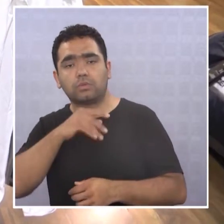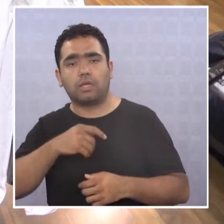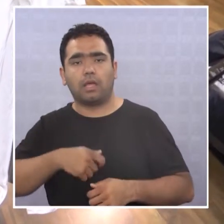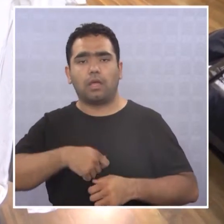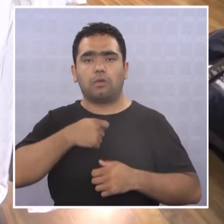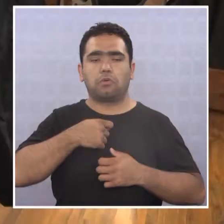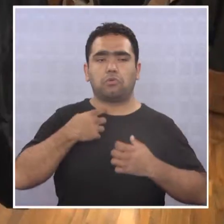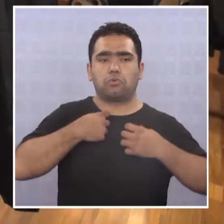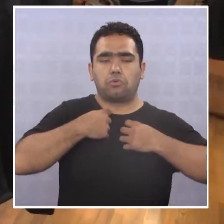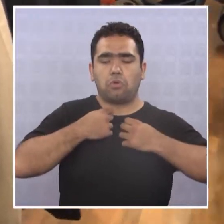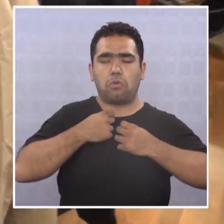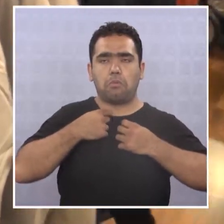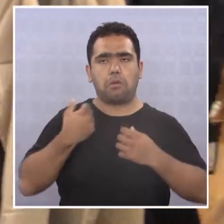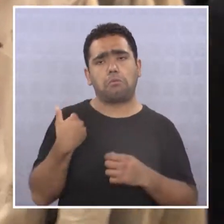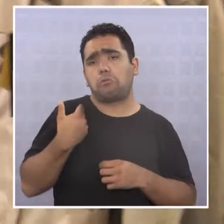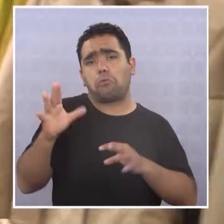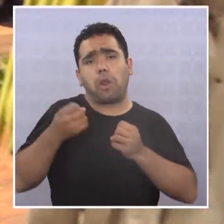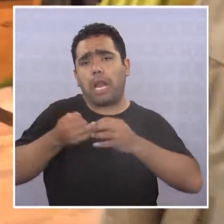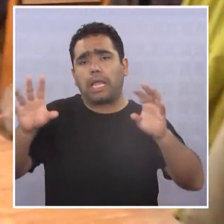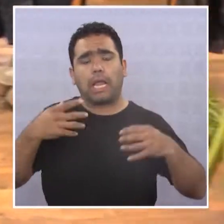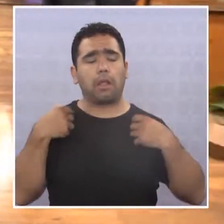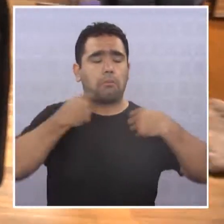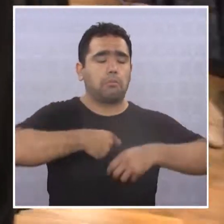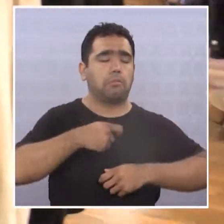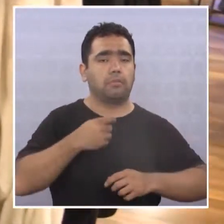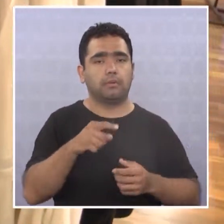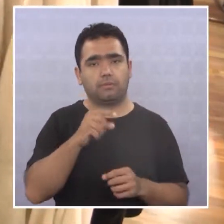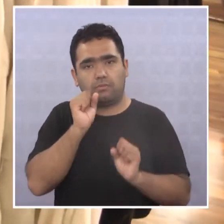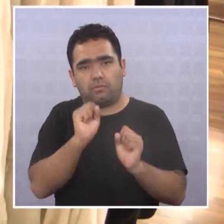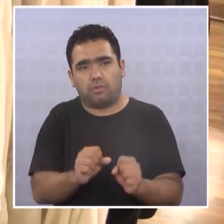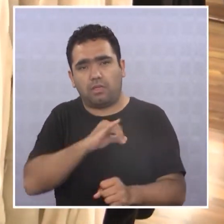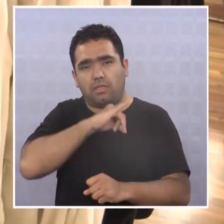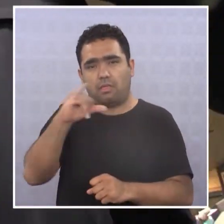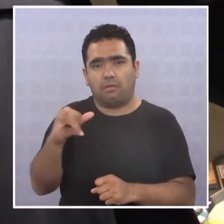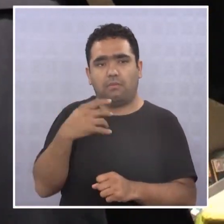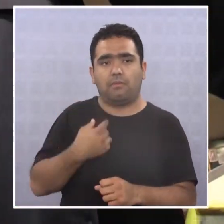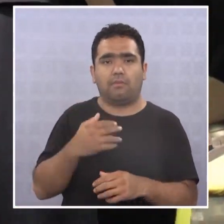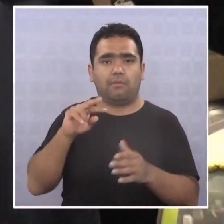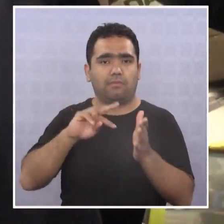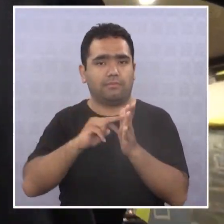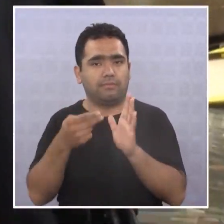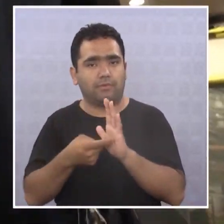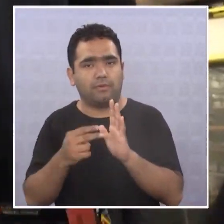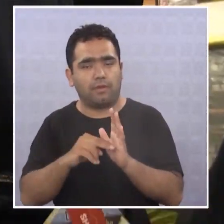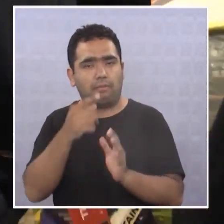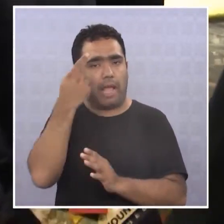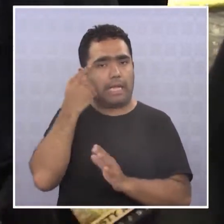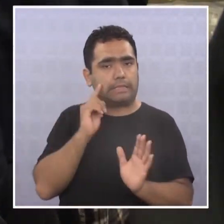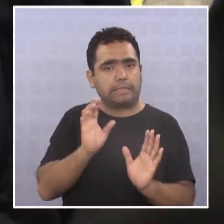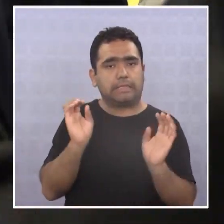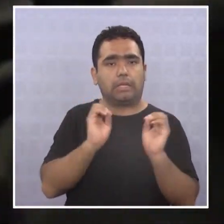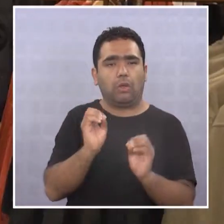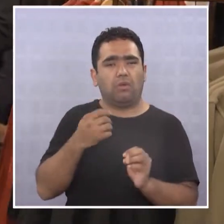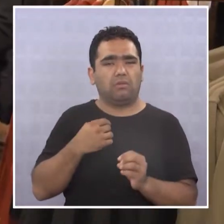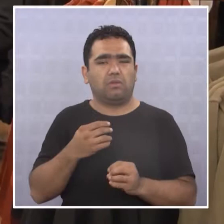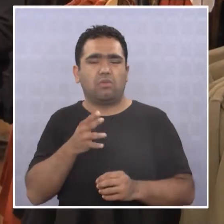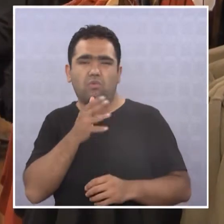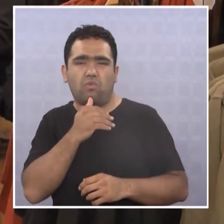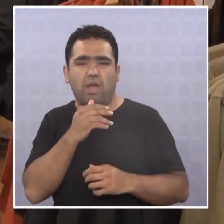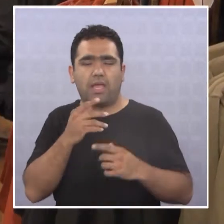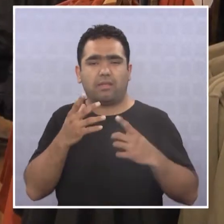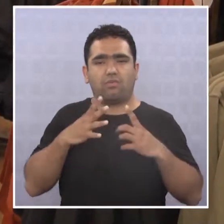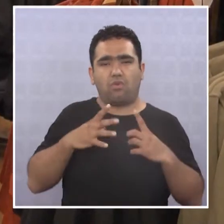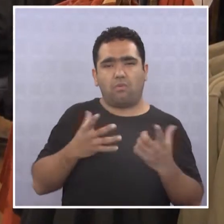adecuada mientras practicamos deporte puede hacer que en ciertos momentos suframos algún accidente o incomodidad por lo tanto